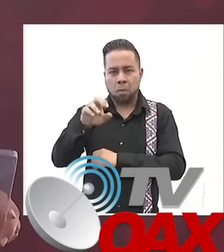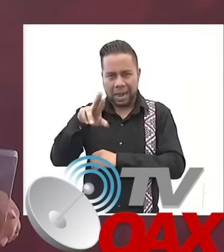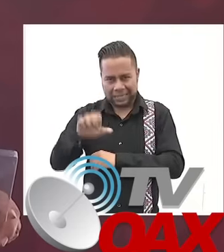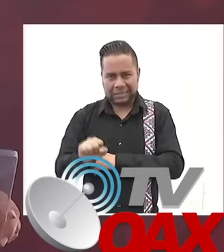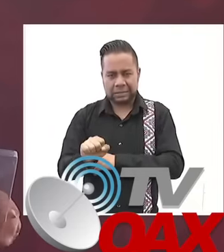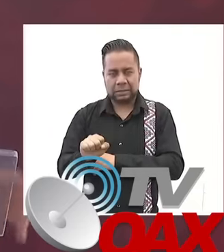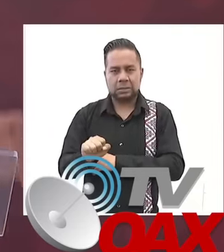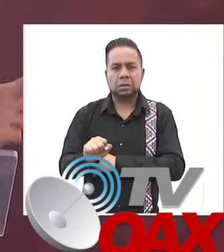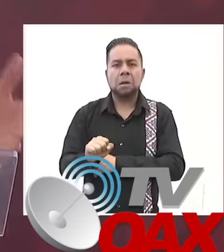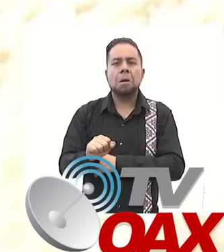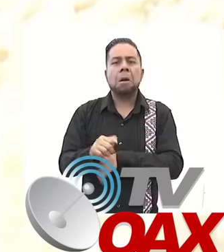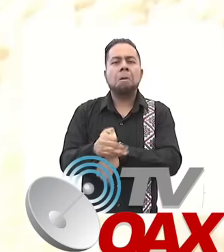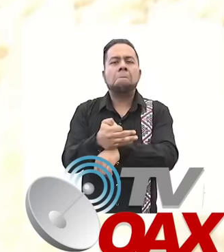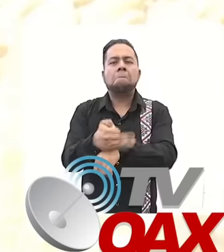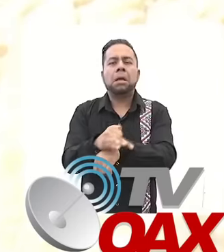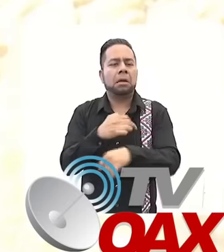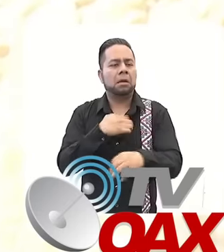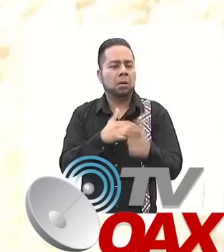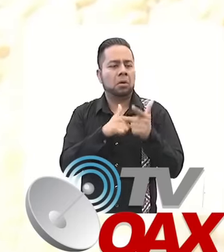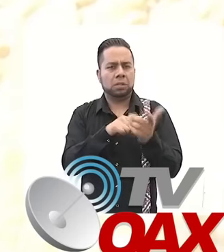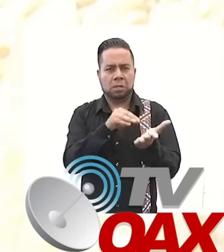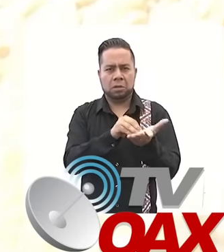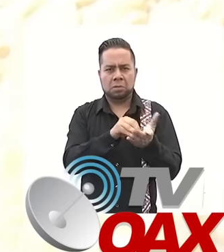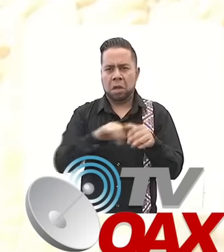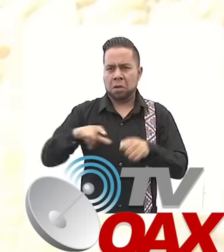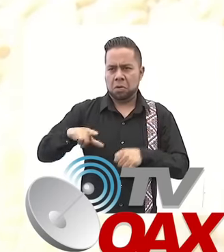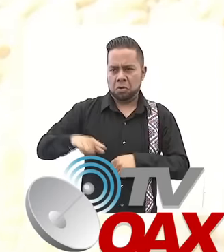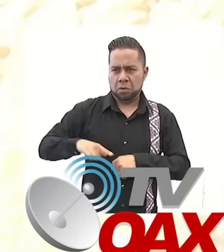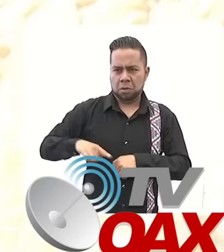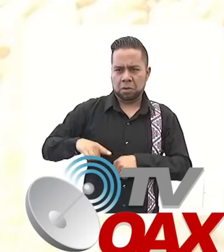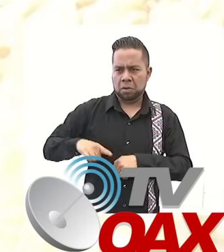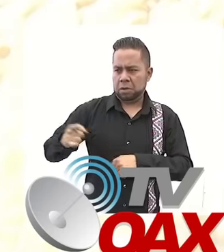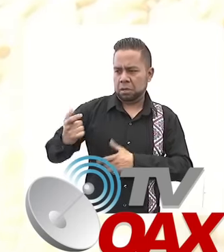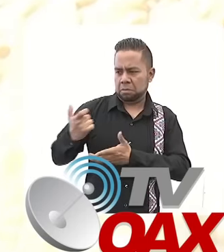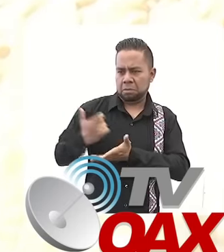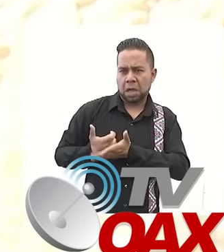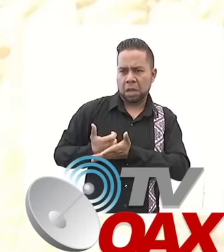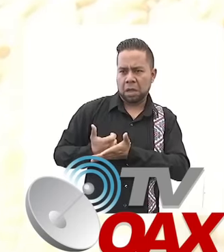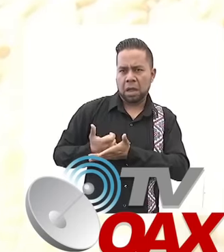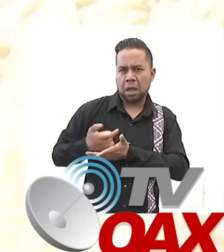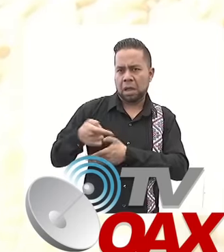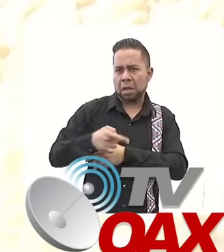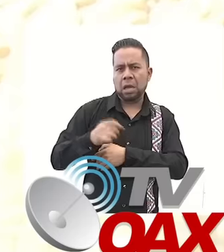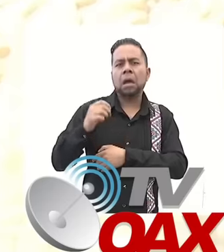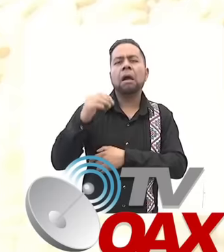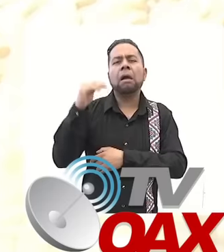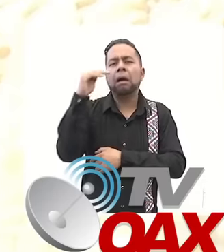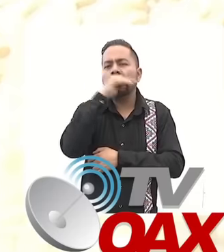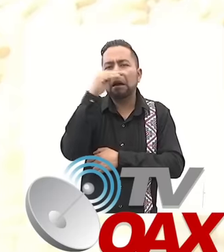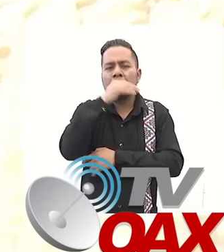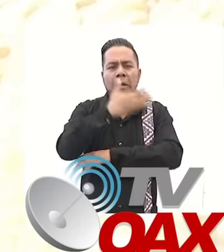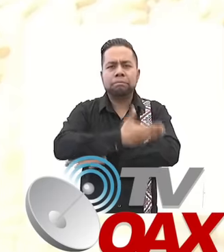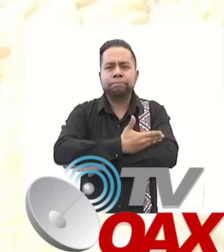mientras estemos nosotros en el gobierno, pues no se cobre la cuota aquí, en esta